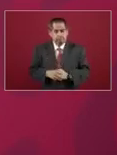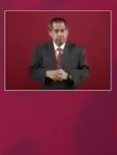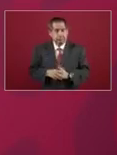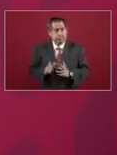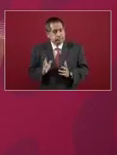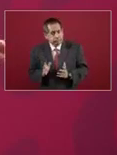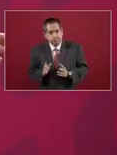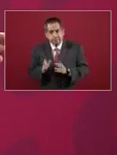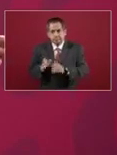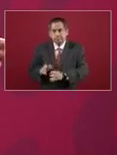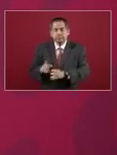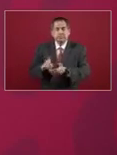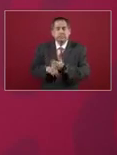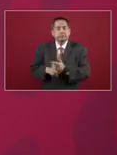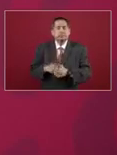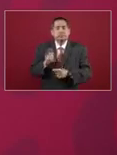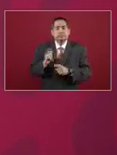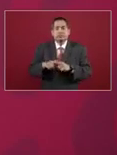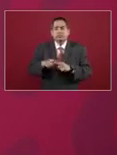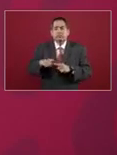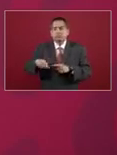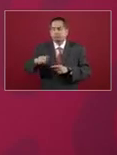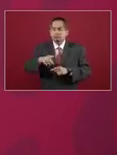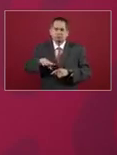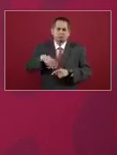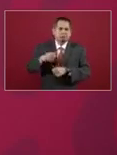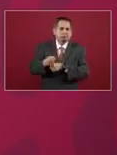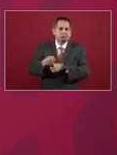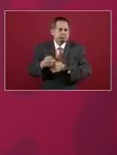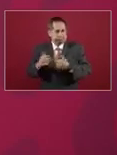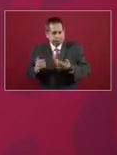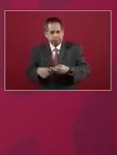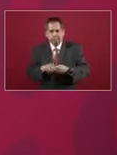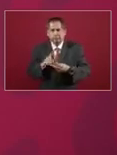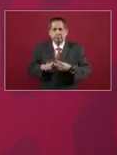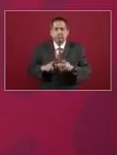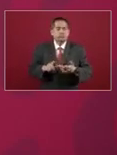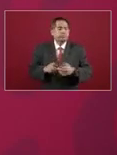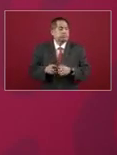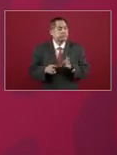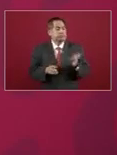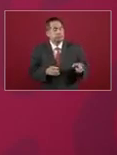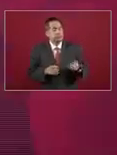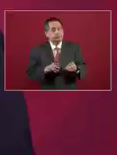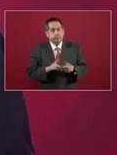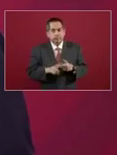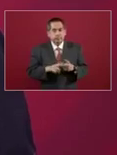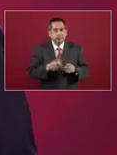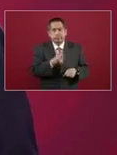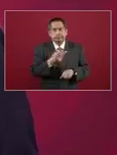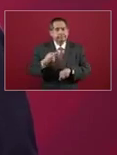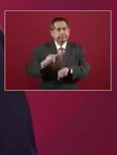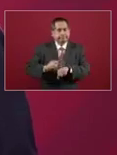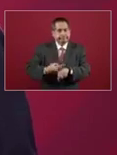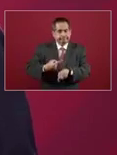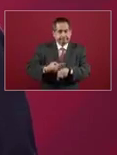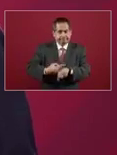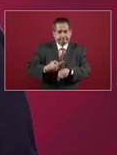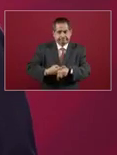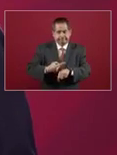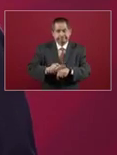causa, la sobreexplotación, otra, las enfermedades,